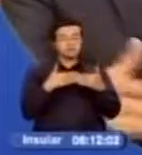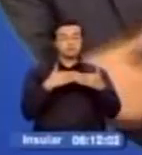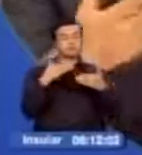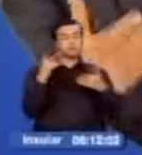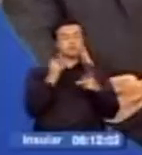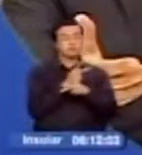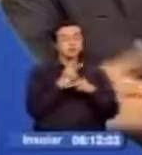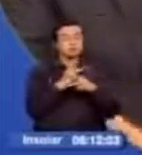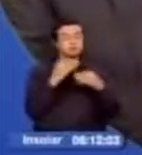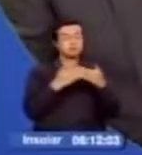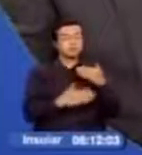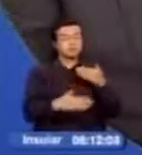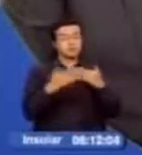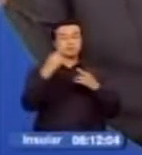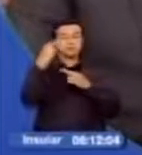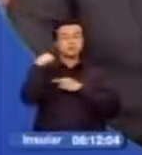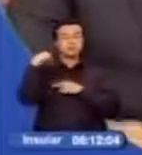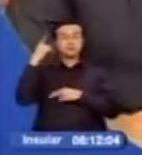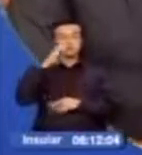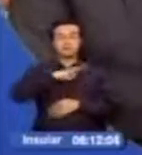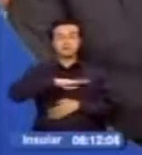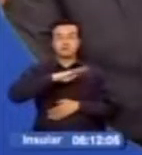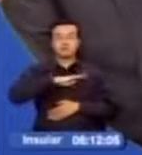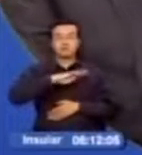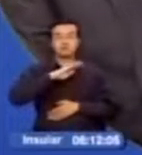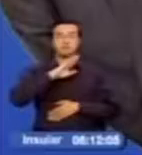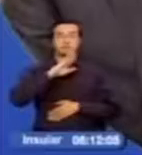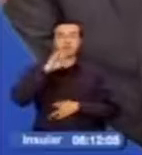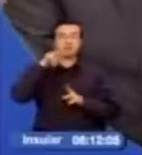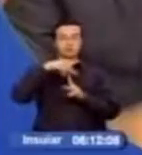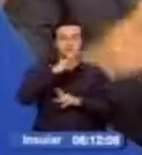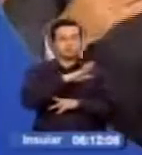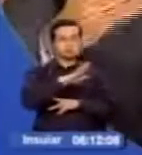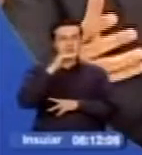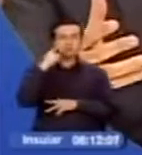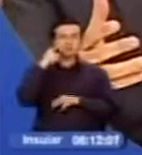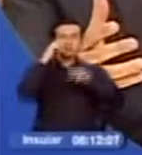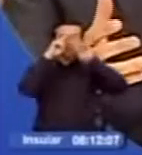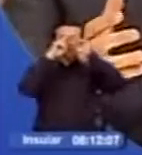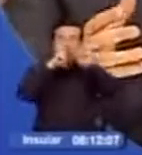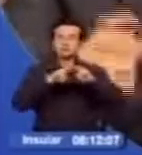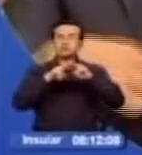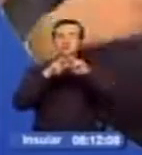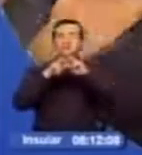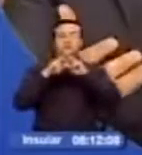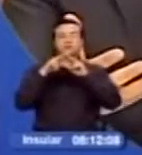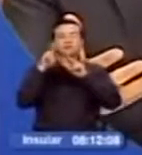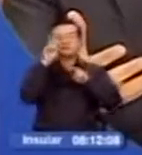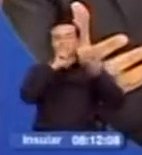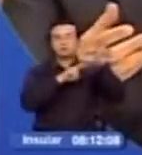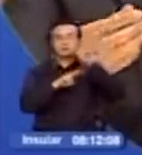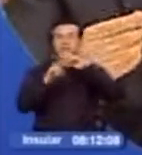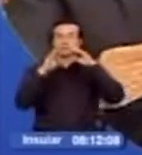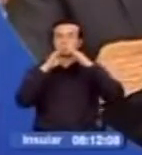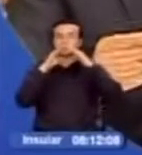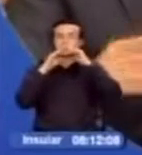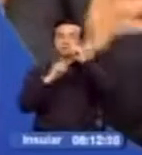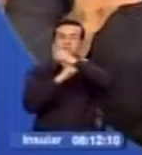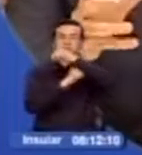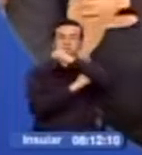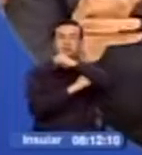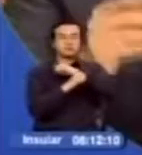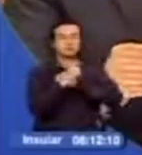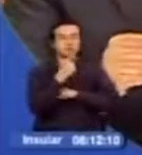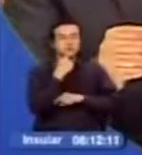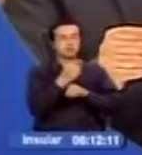respecto a la corresponsabilidad de los gobiernos autónomos descentralizados en la verificación, en la inspección de las construcciones, alcalde, usted